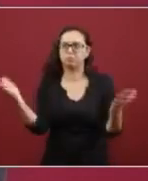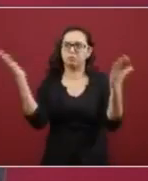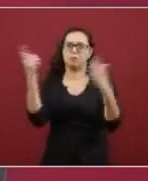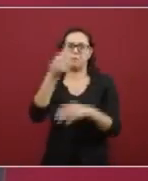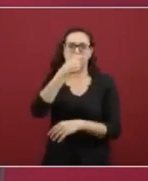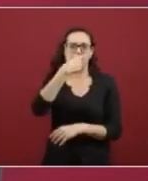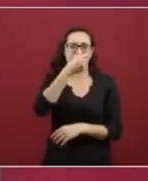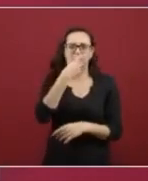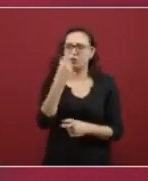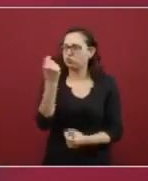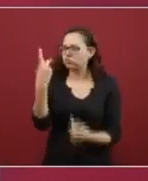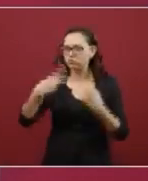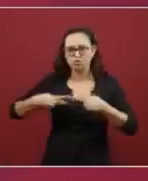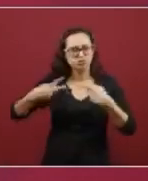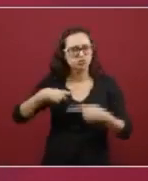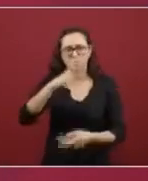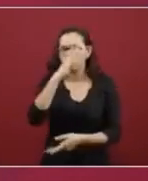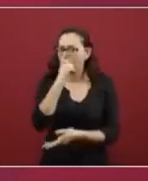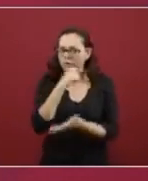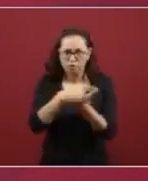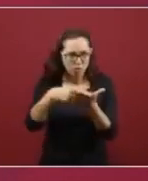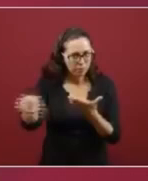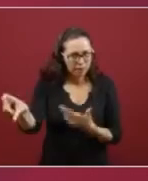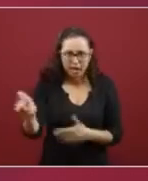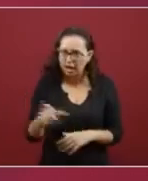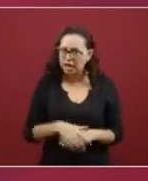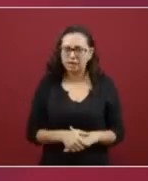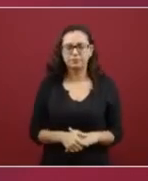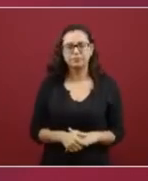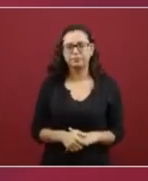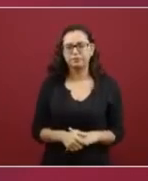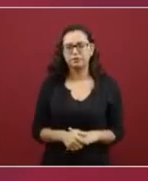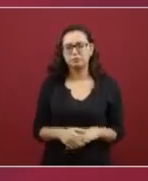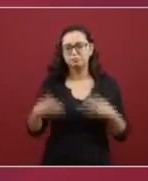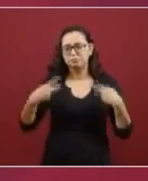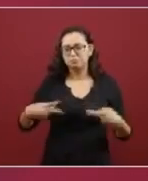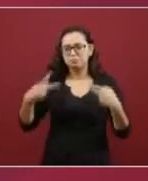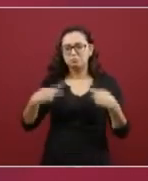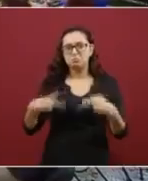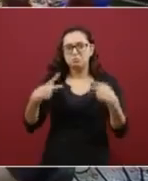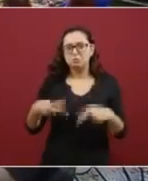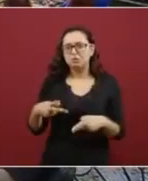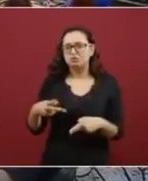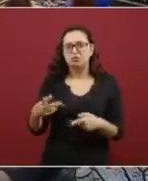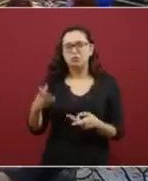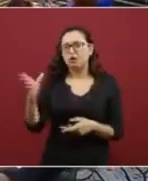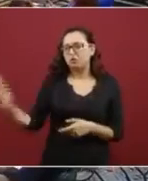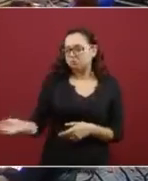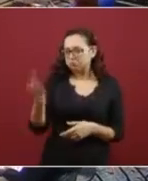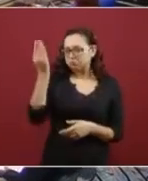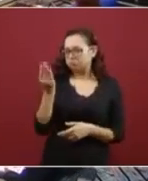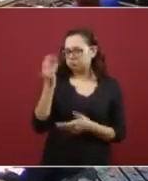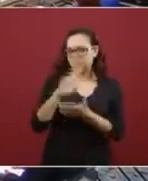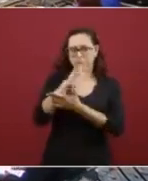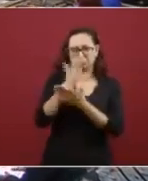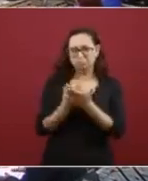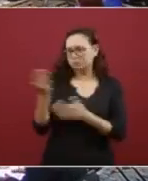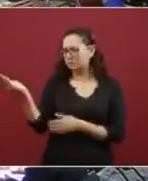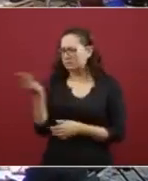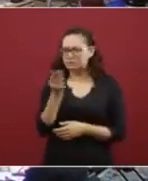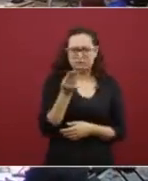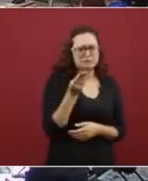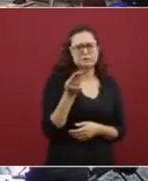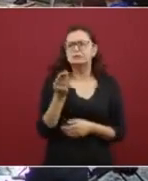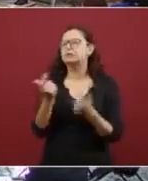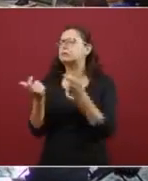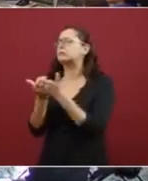para comprar sus medicinas. Ahí anda la gente con la receta en la mano, buscando a ver quién le